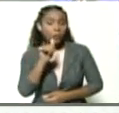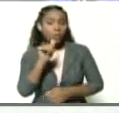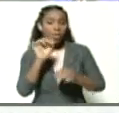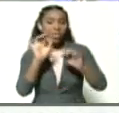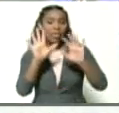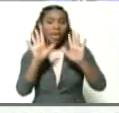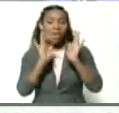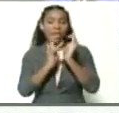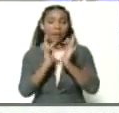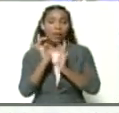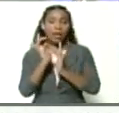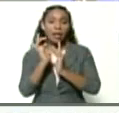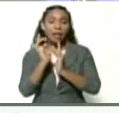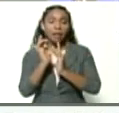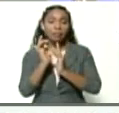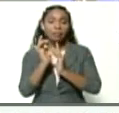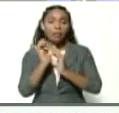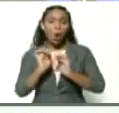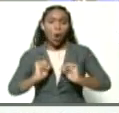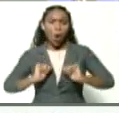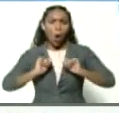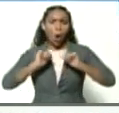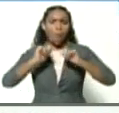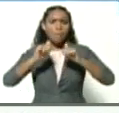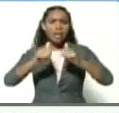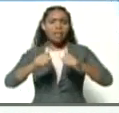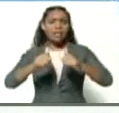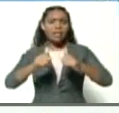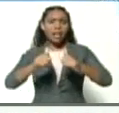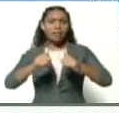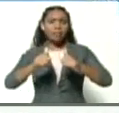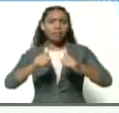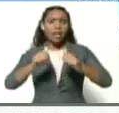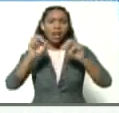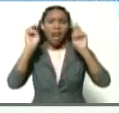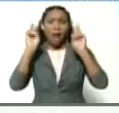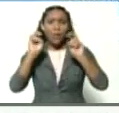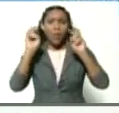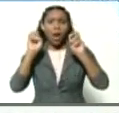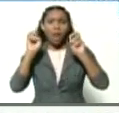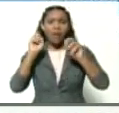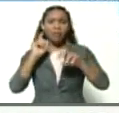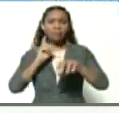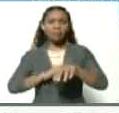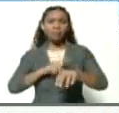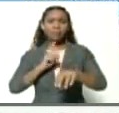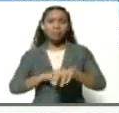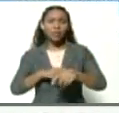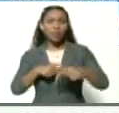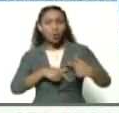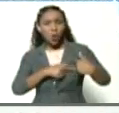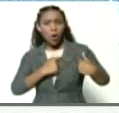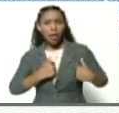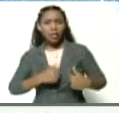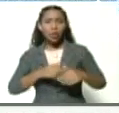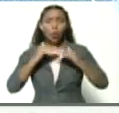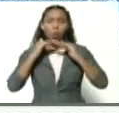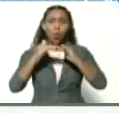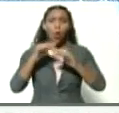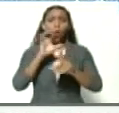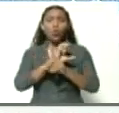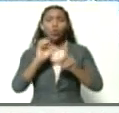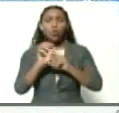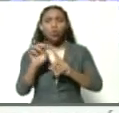10 de abril comienza la nueva temporada de Corazón Llanero,